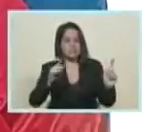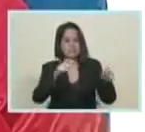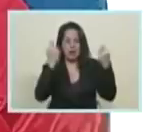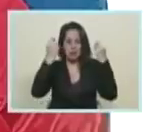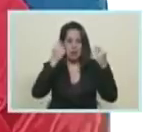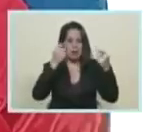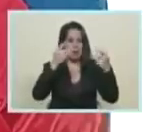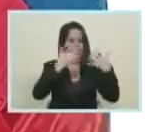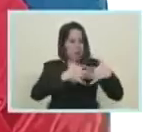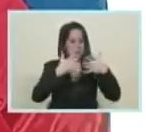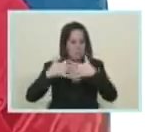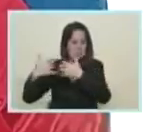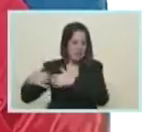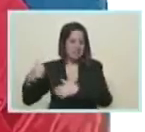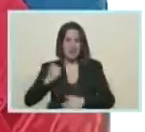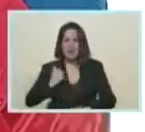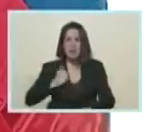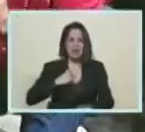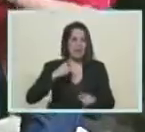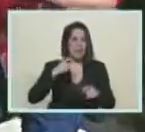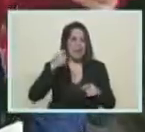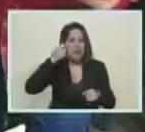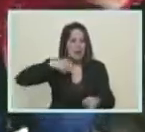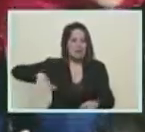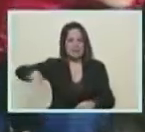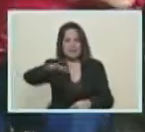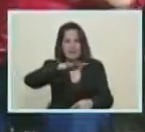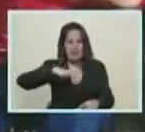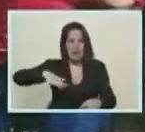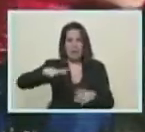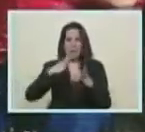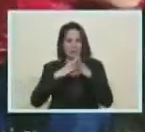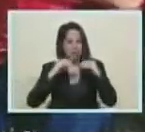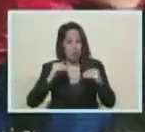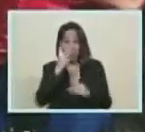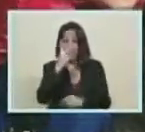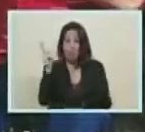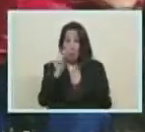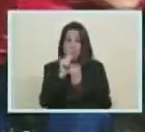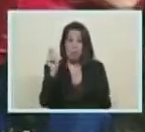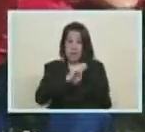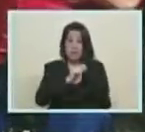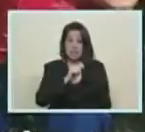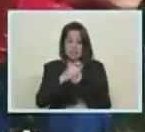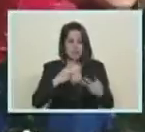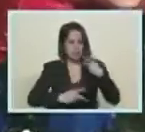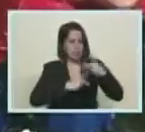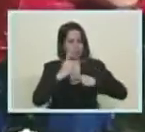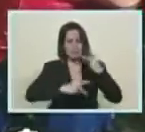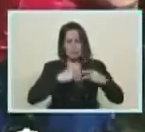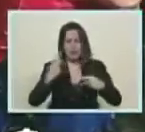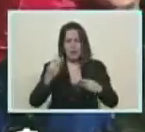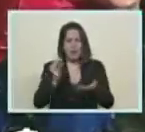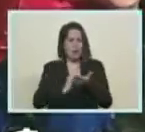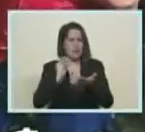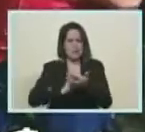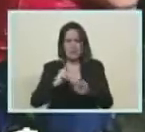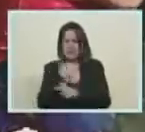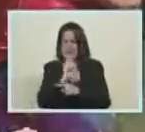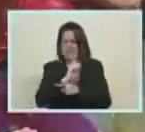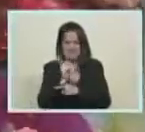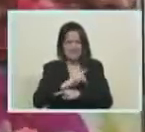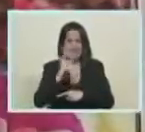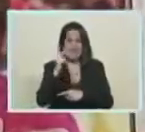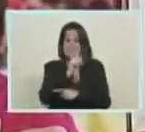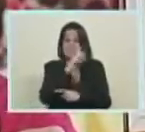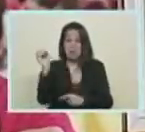refinería. Y al pasar de dos meses, en el mes de junio, julio, Venezuela tenía su producción petrolera al